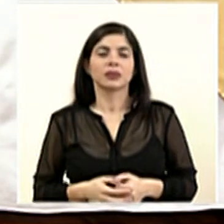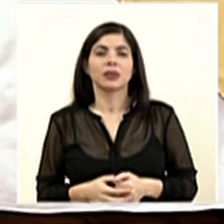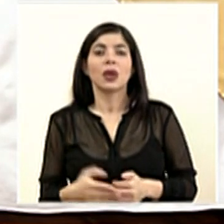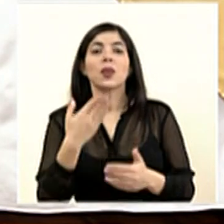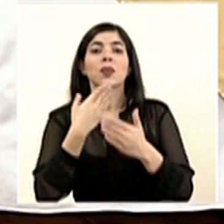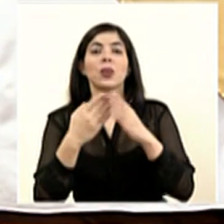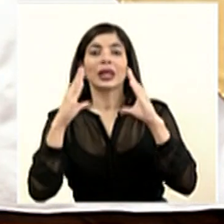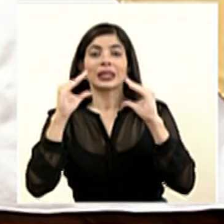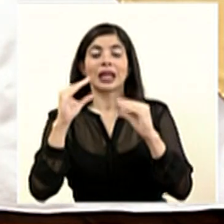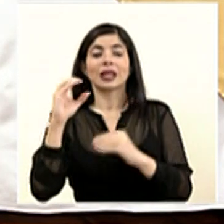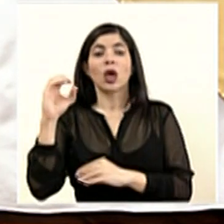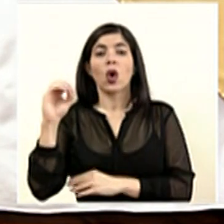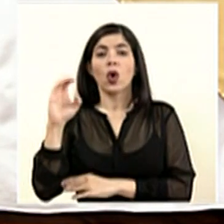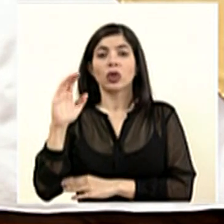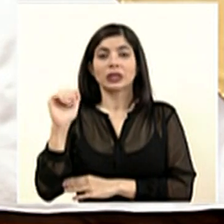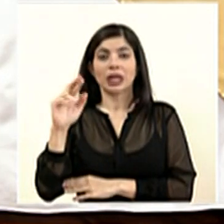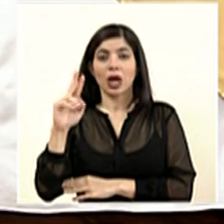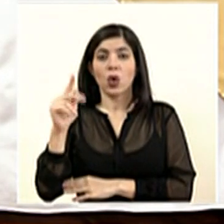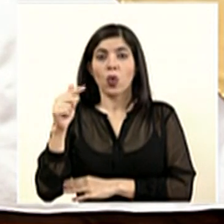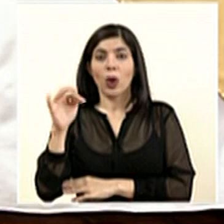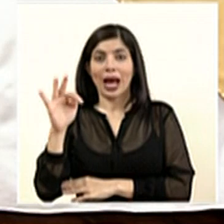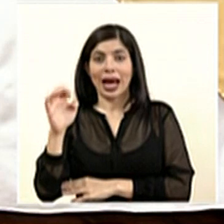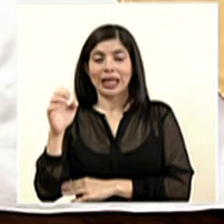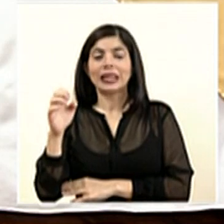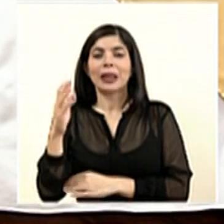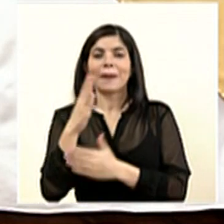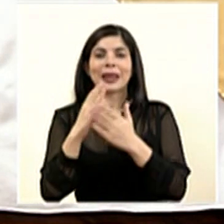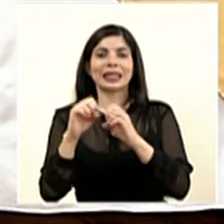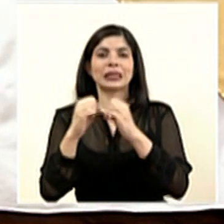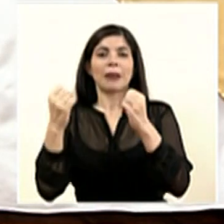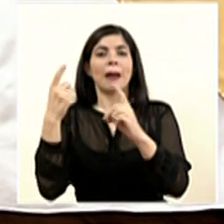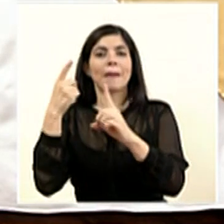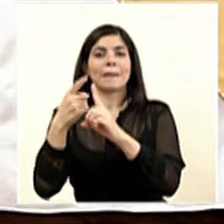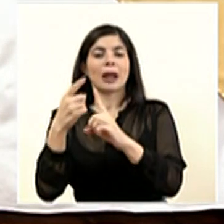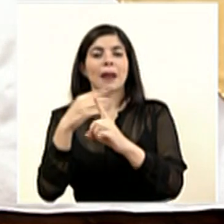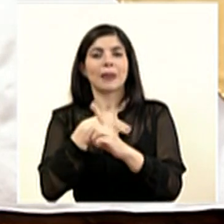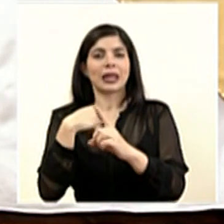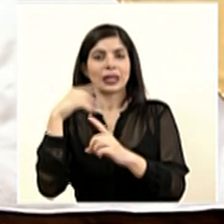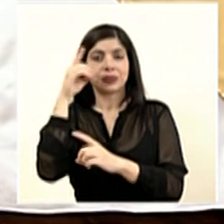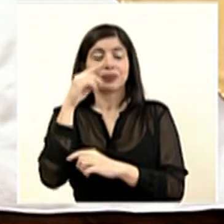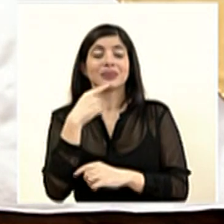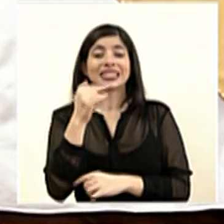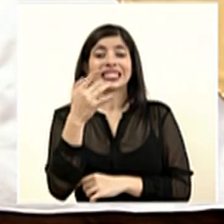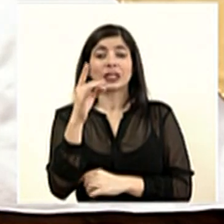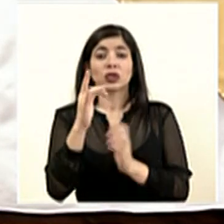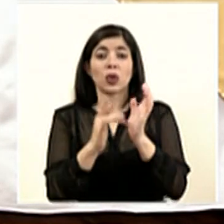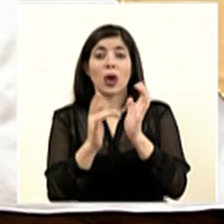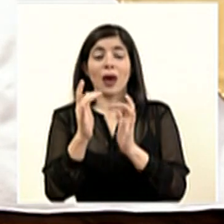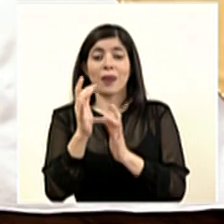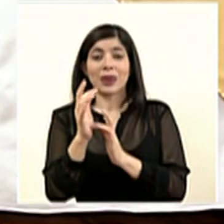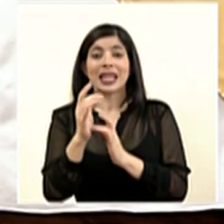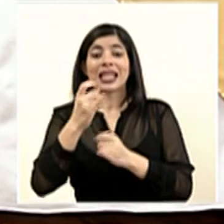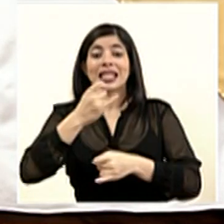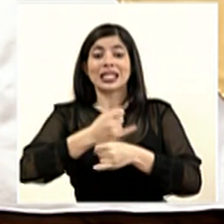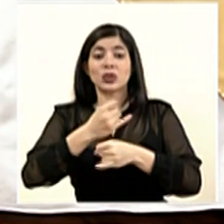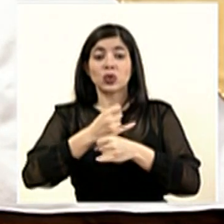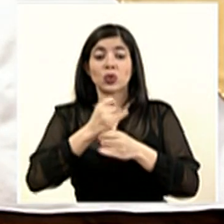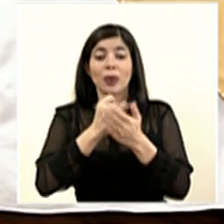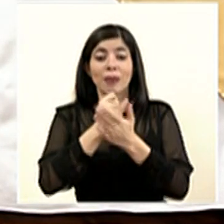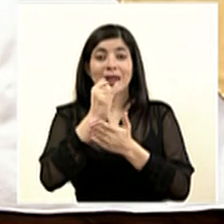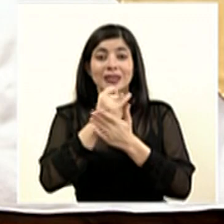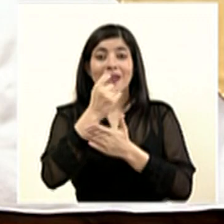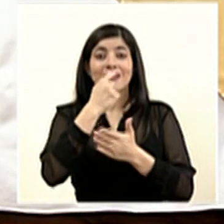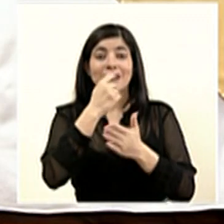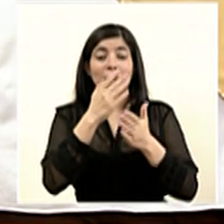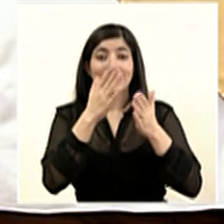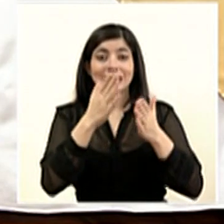Semanario Universidad para el Ministro de Salud, don Daniel Salas. El 18 de abril, el Instituto de Investigaciones Farmacéuticas de la UCR ofreció sus